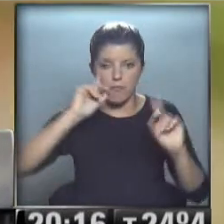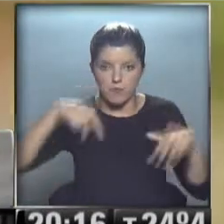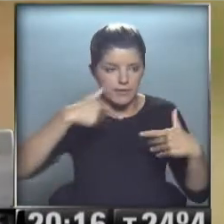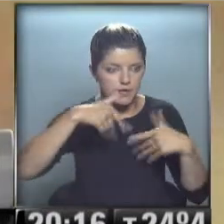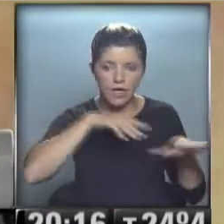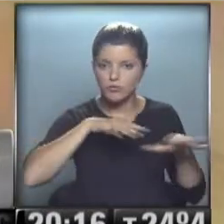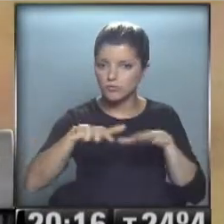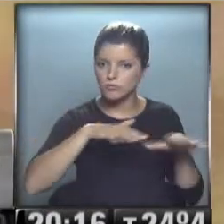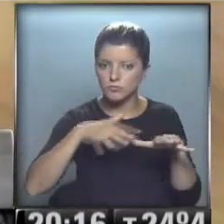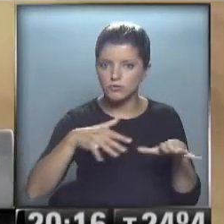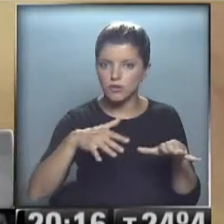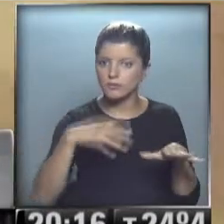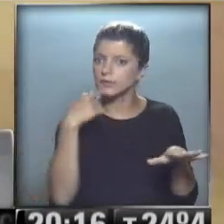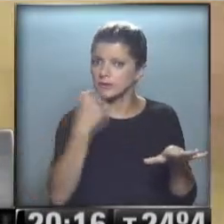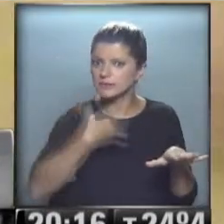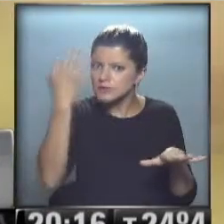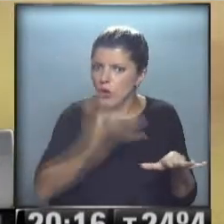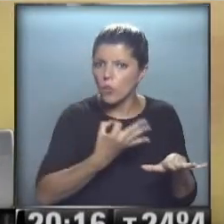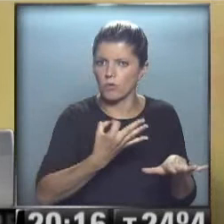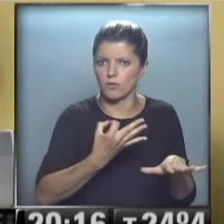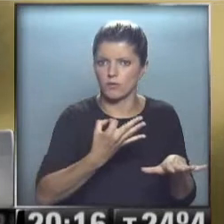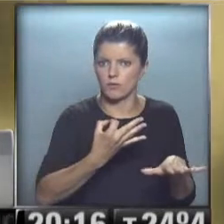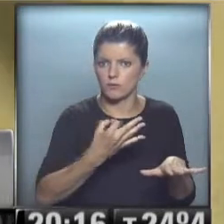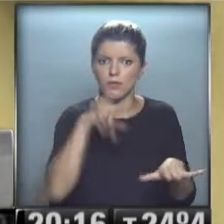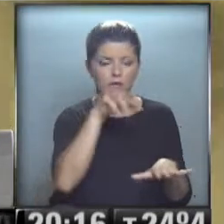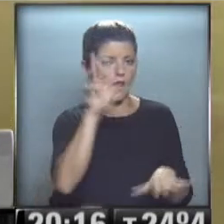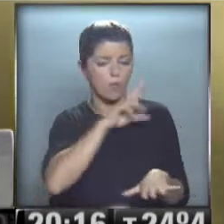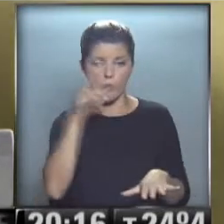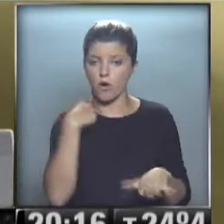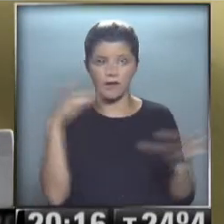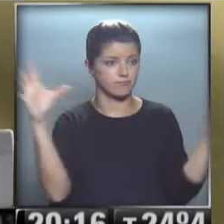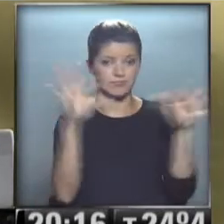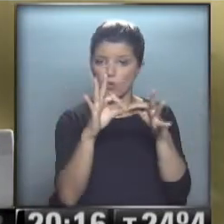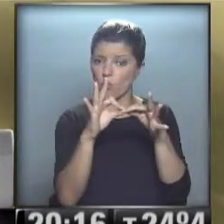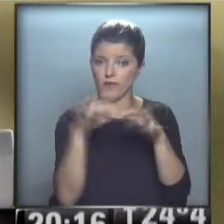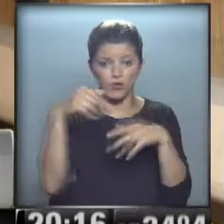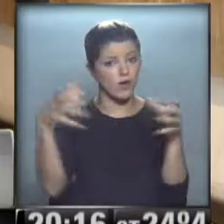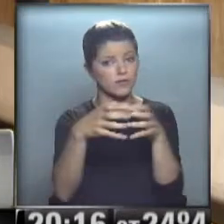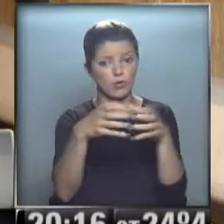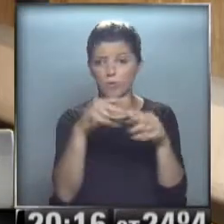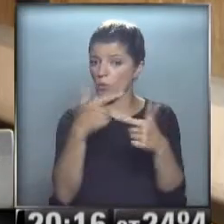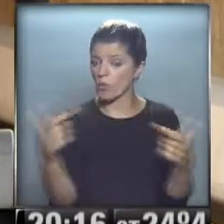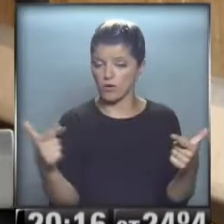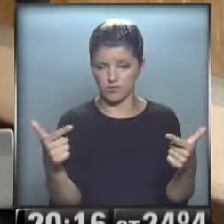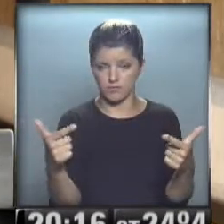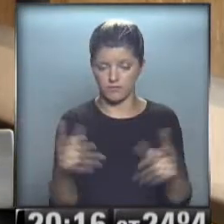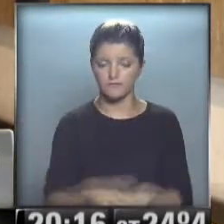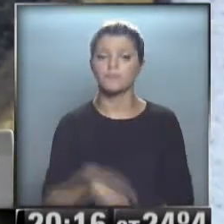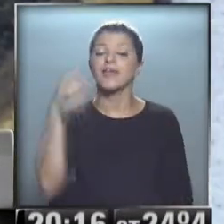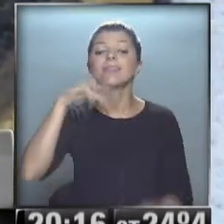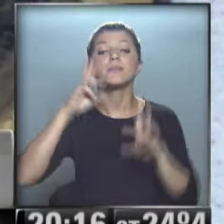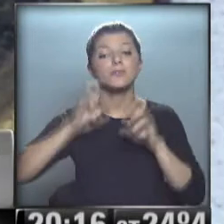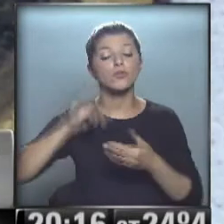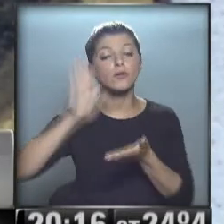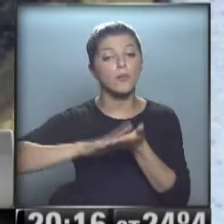y afirma categóricamente que Zaira no tiene nada que ver con esta actividad. La investigación a cargo del juez